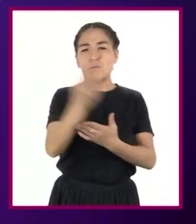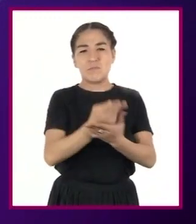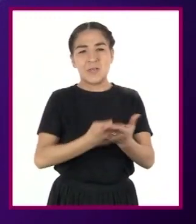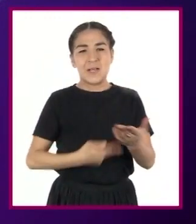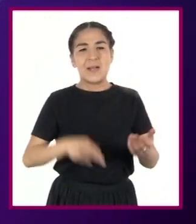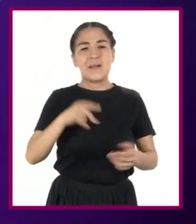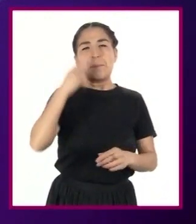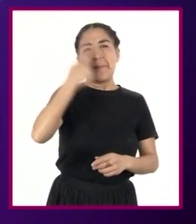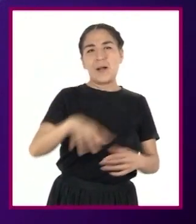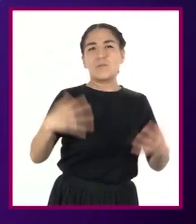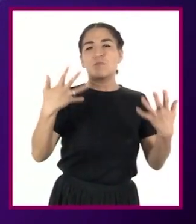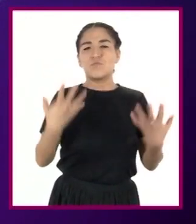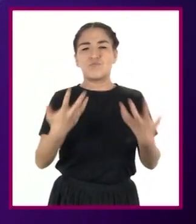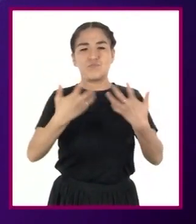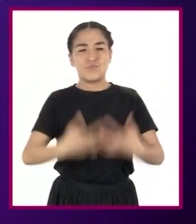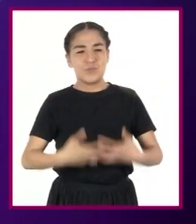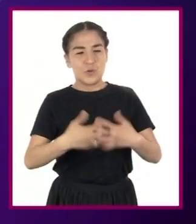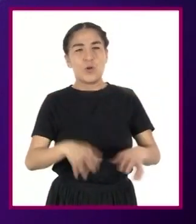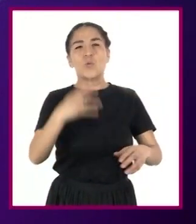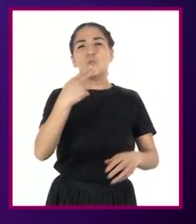ocupan prototipos,